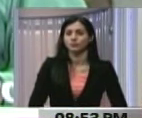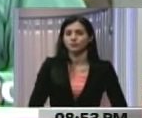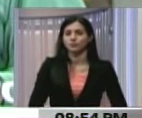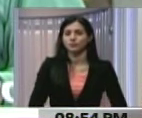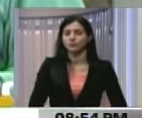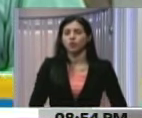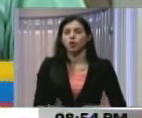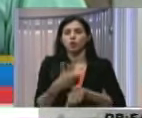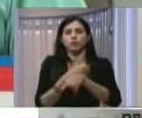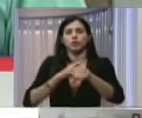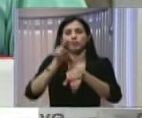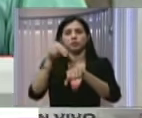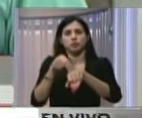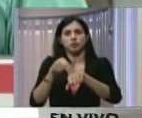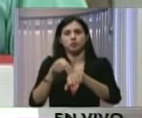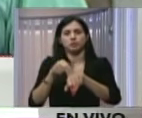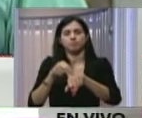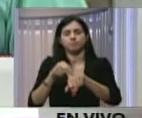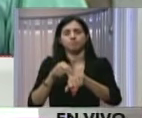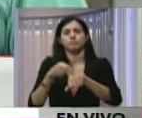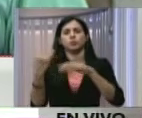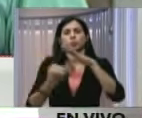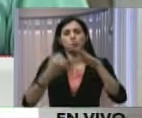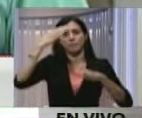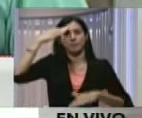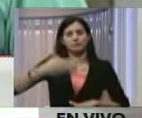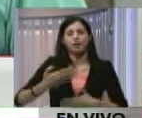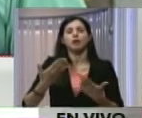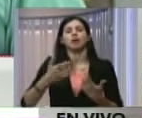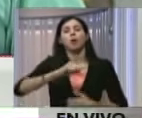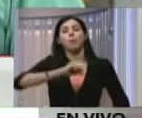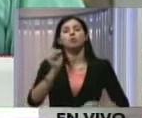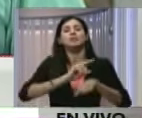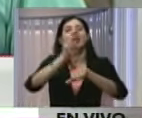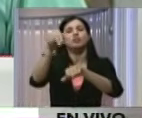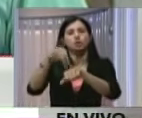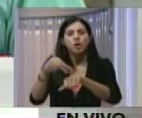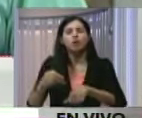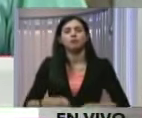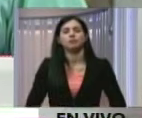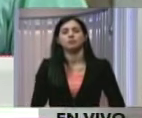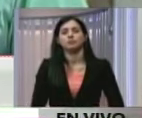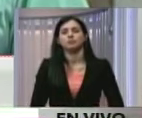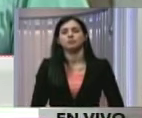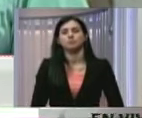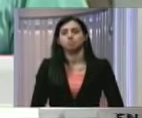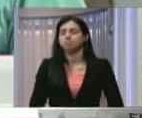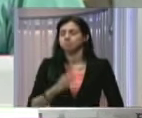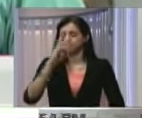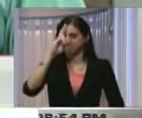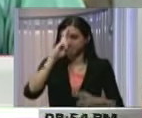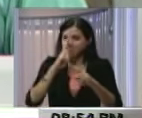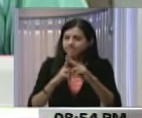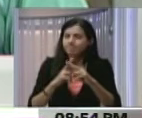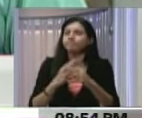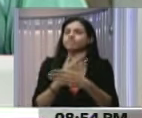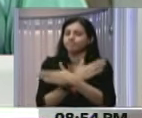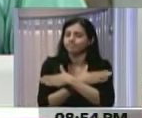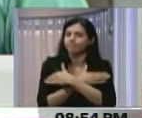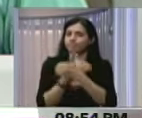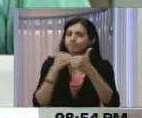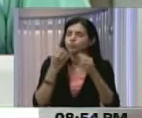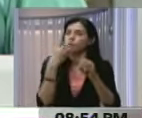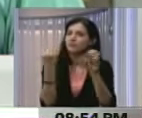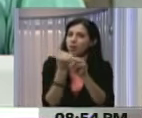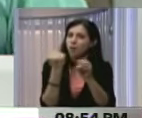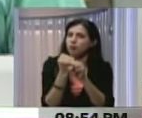del gobierno nacional, de nuestra Fuerza Armada Nacional Bolivariana, de la Policía Nacional Bolivariana, reconocimiento,